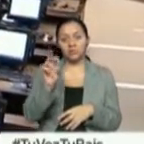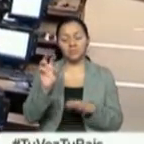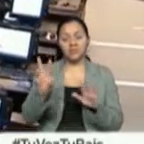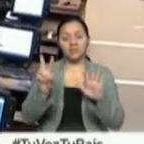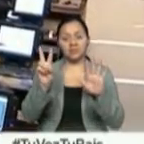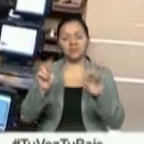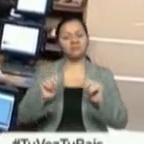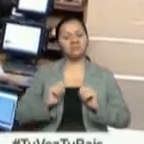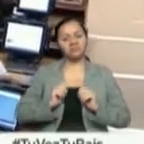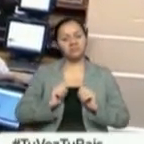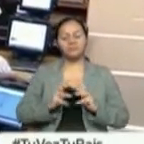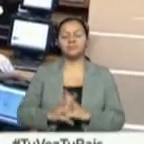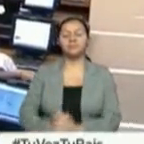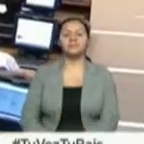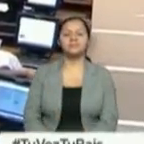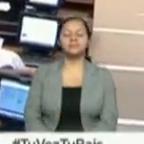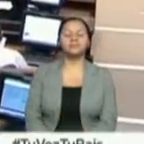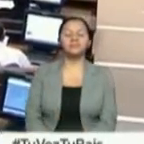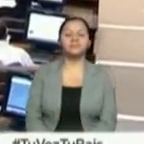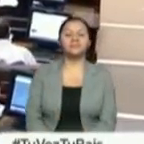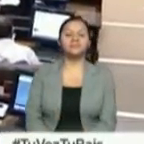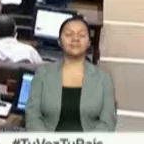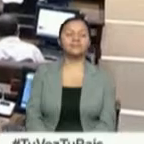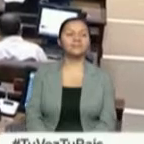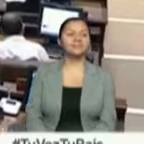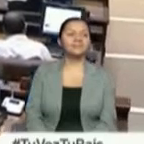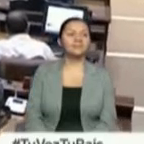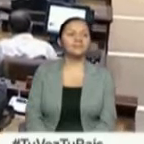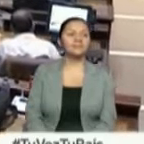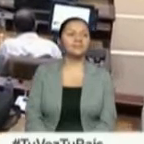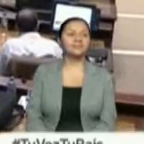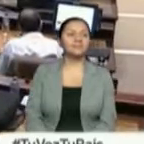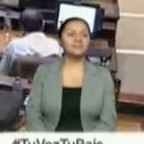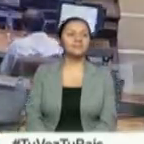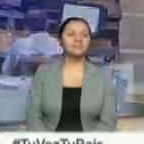nuevo víctor fernando bravo noticiero ciudadano